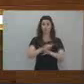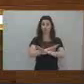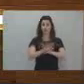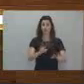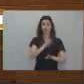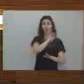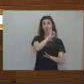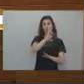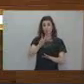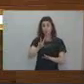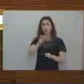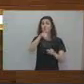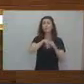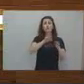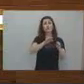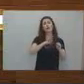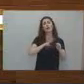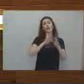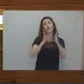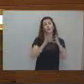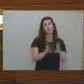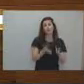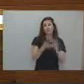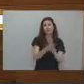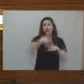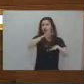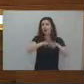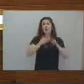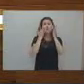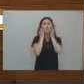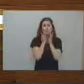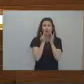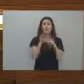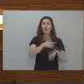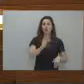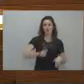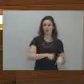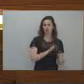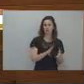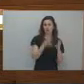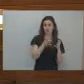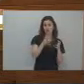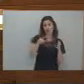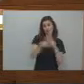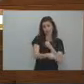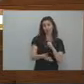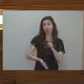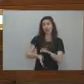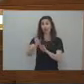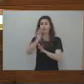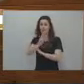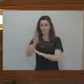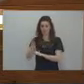a Podemos. Así de claro, esto es aritmética electoral. En todo caso, Yo creo que sí que es